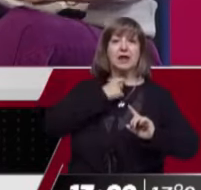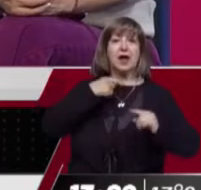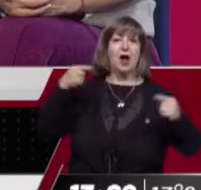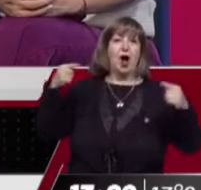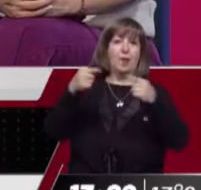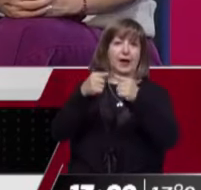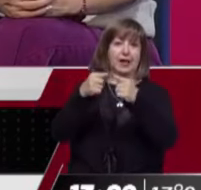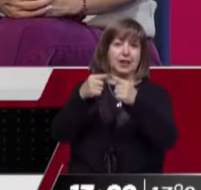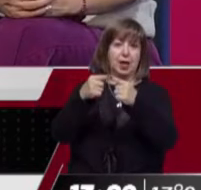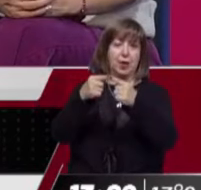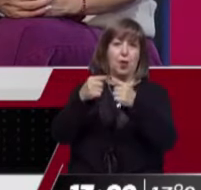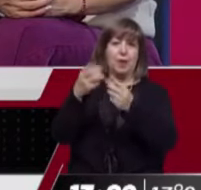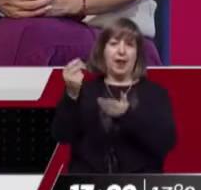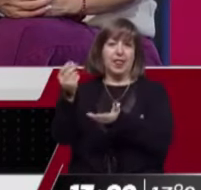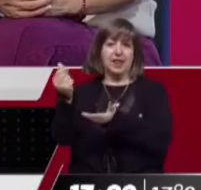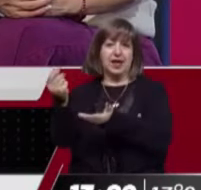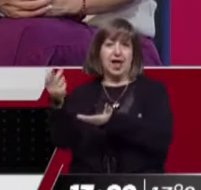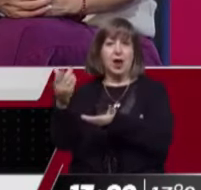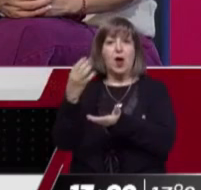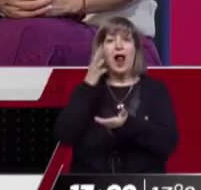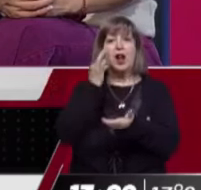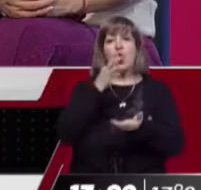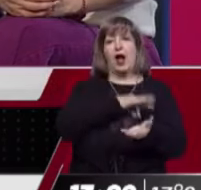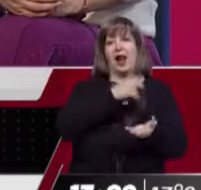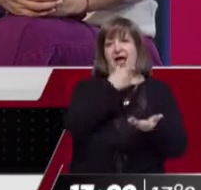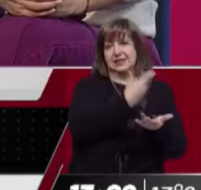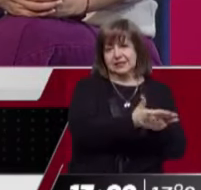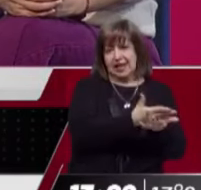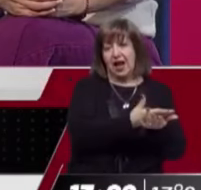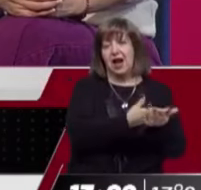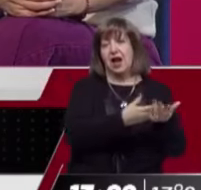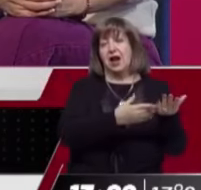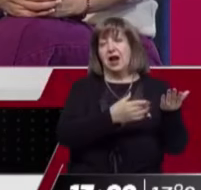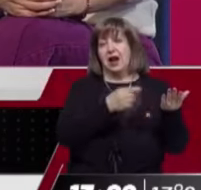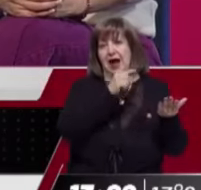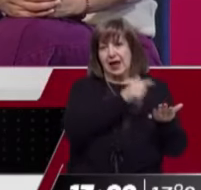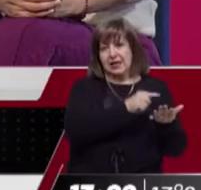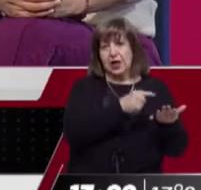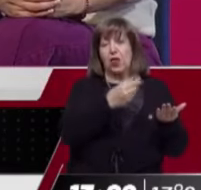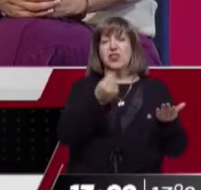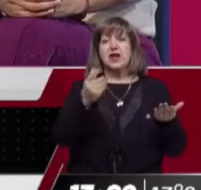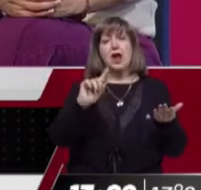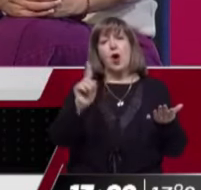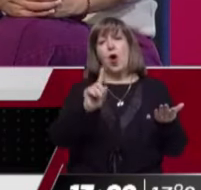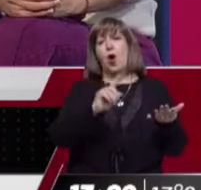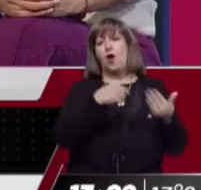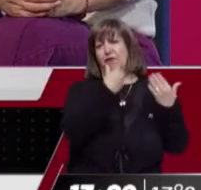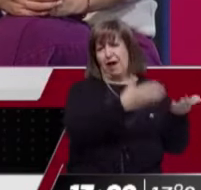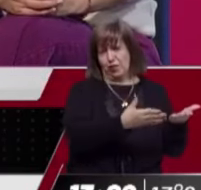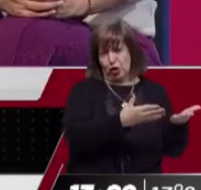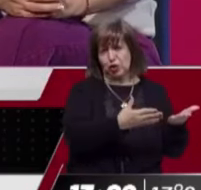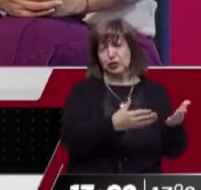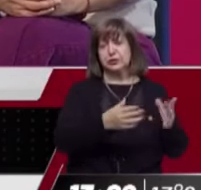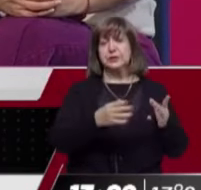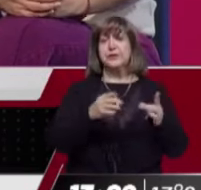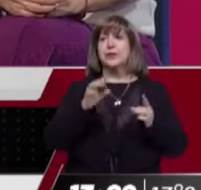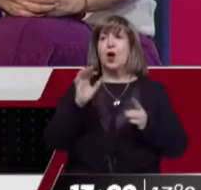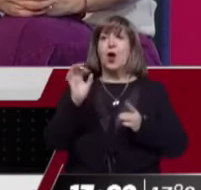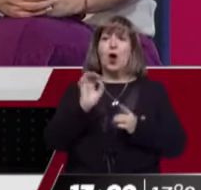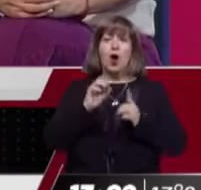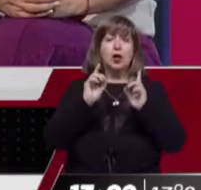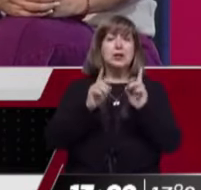objetivo ganancial. Bien, ahí queda claro entonces de hecho, hacia dónde apunta. Avance, por favor. Claro,